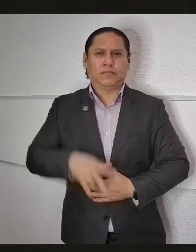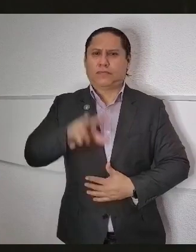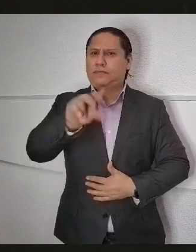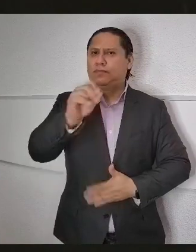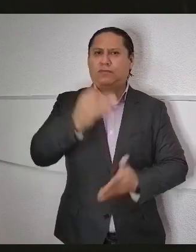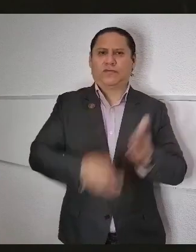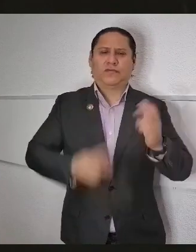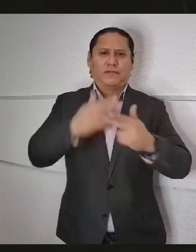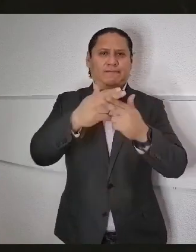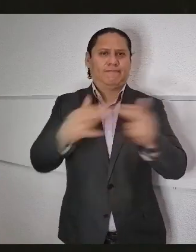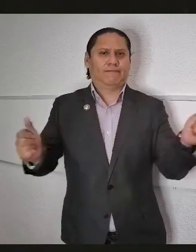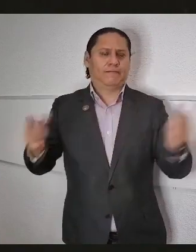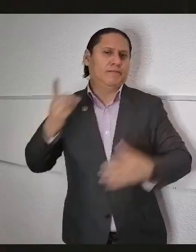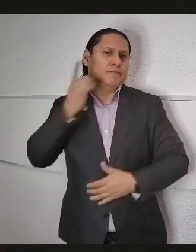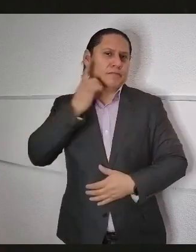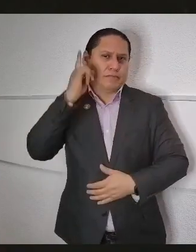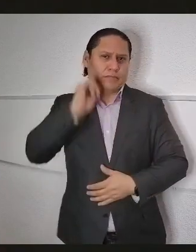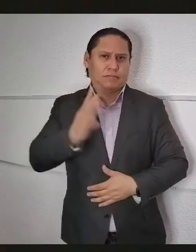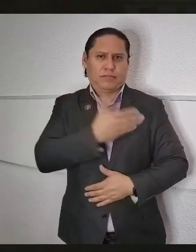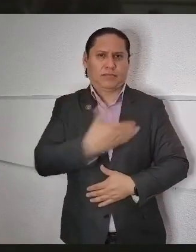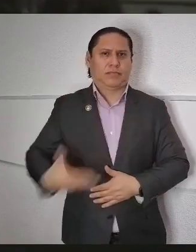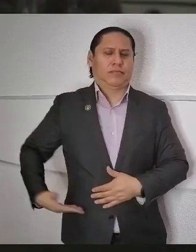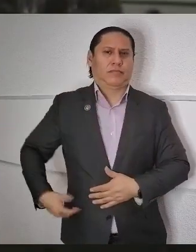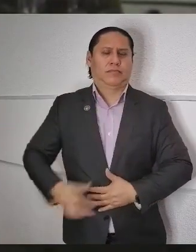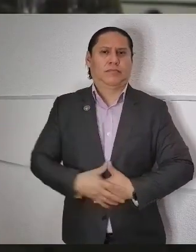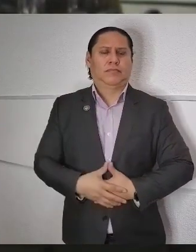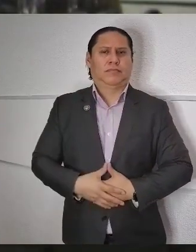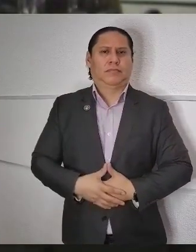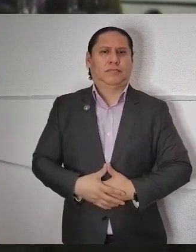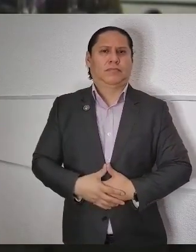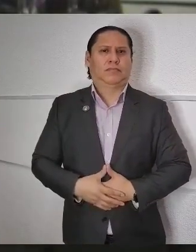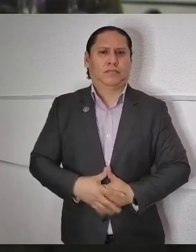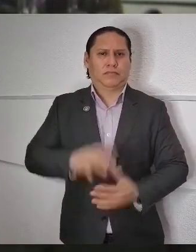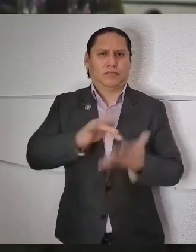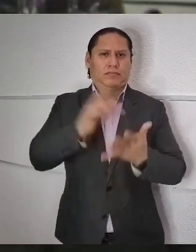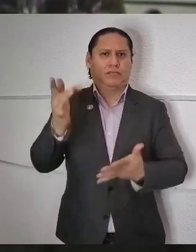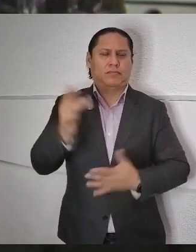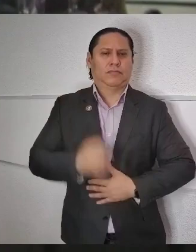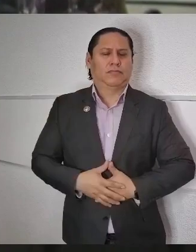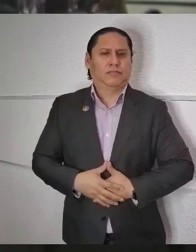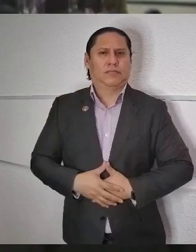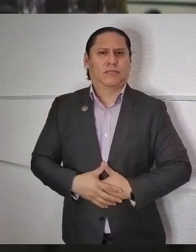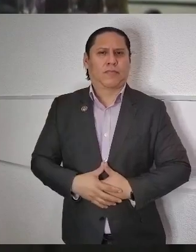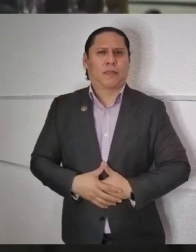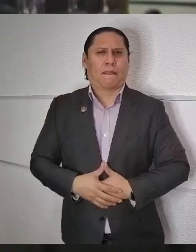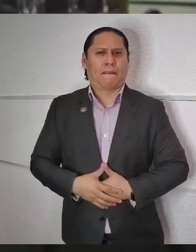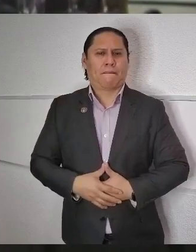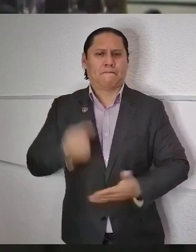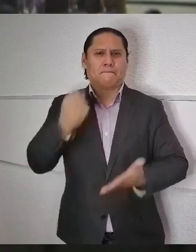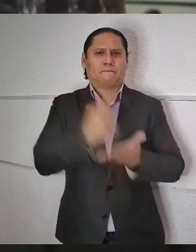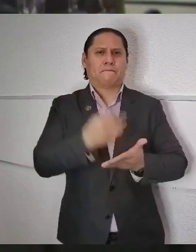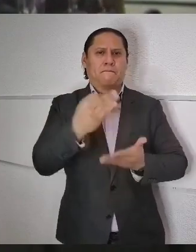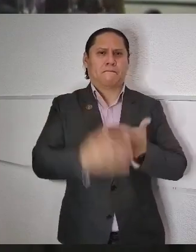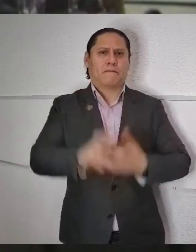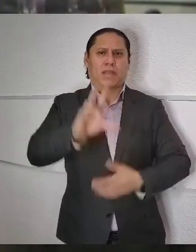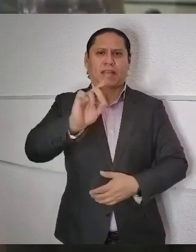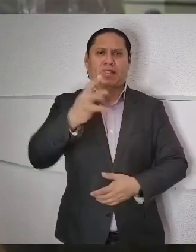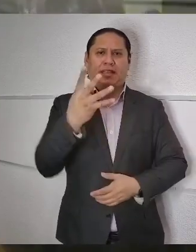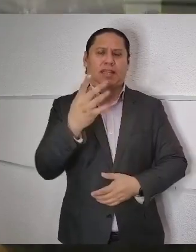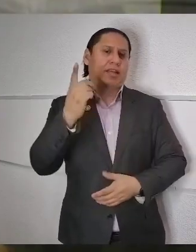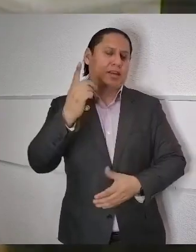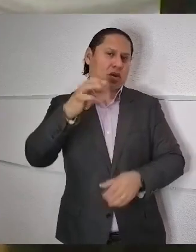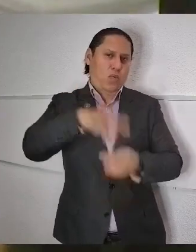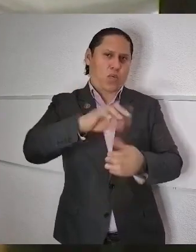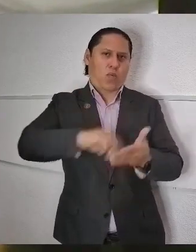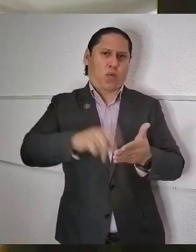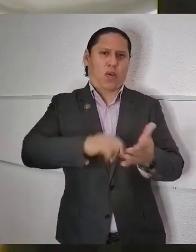No falta ningún legislador por emitir su voto, diputada presidenta. Gracias, diputada secretaria. Aprobado con 34